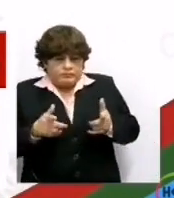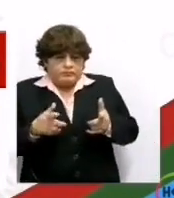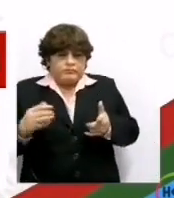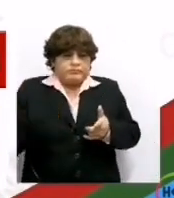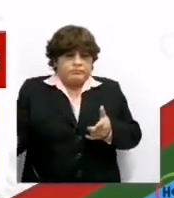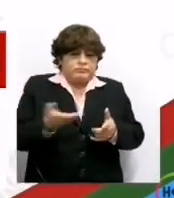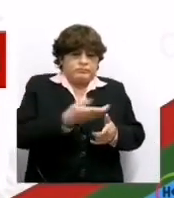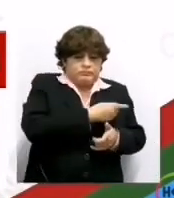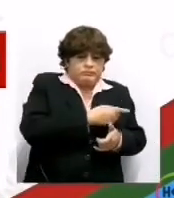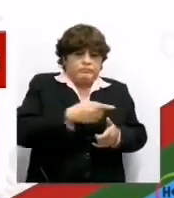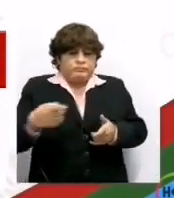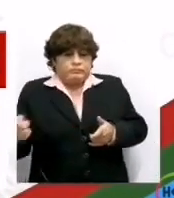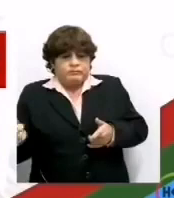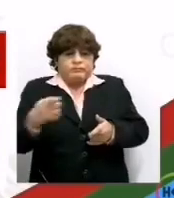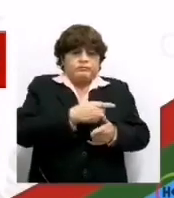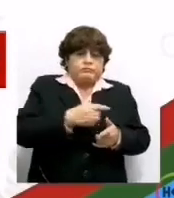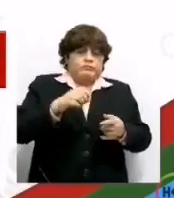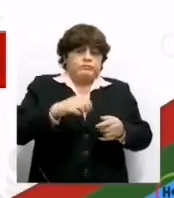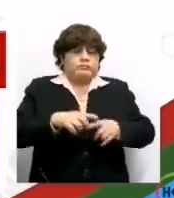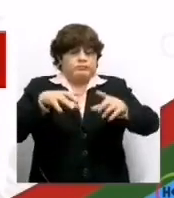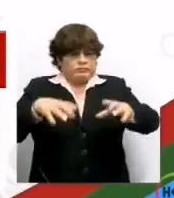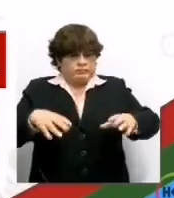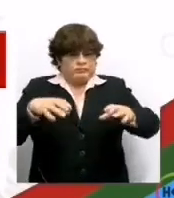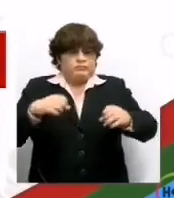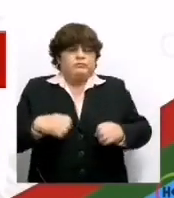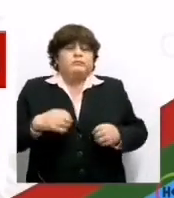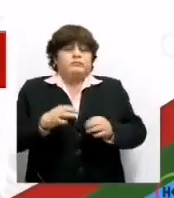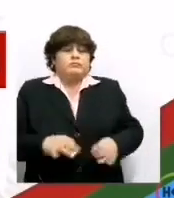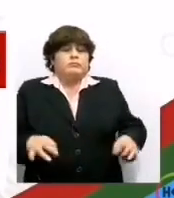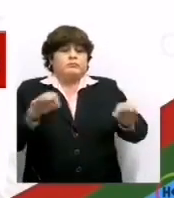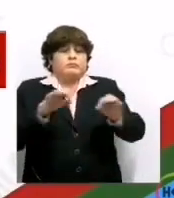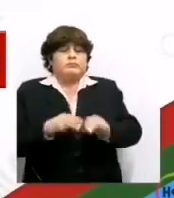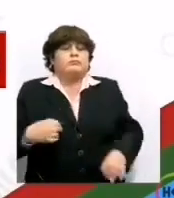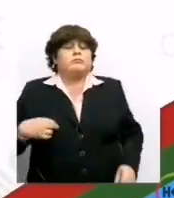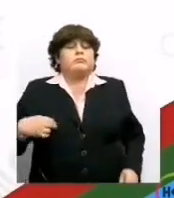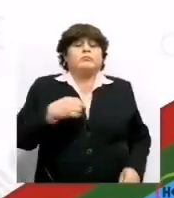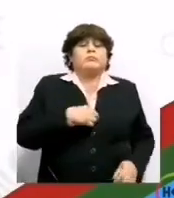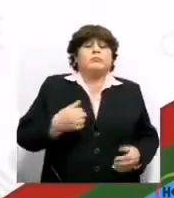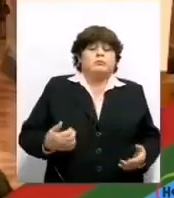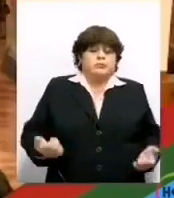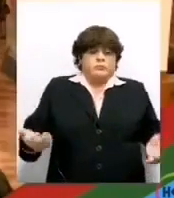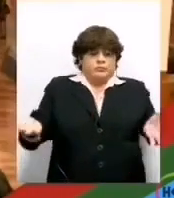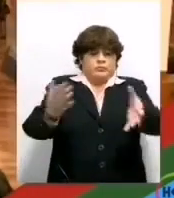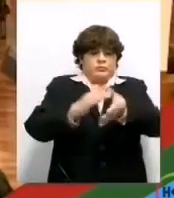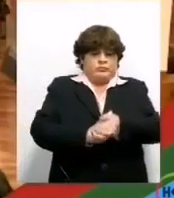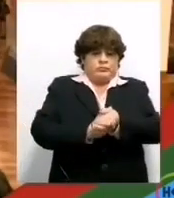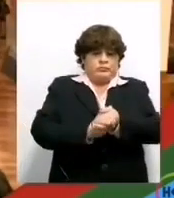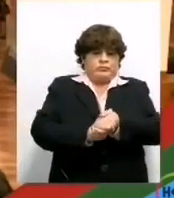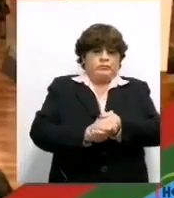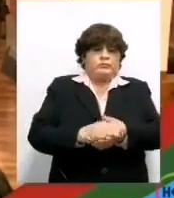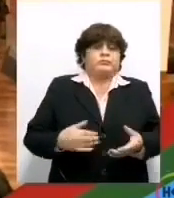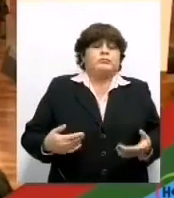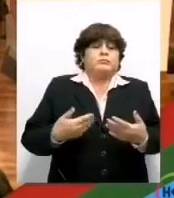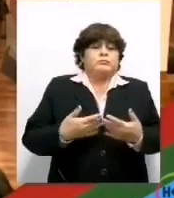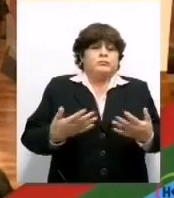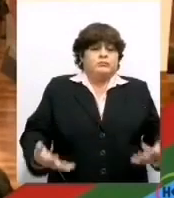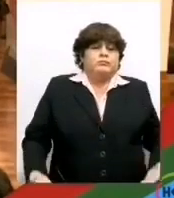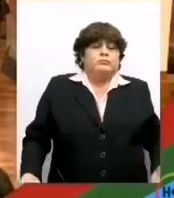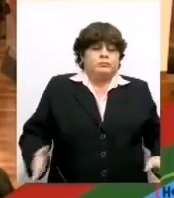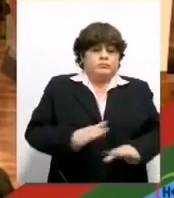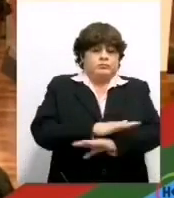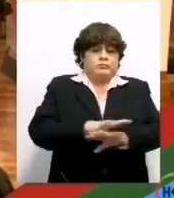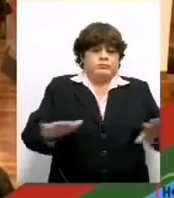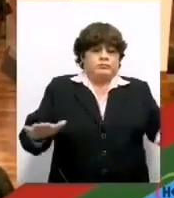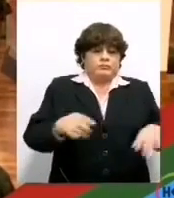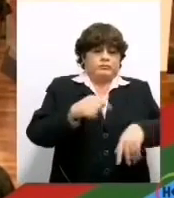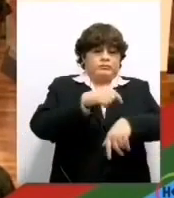centrales y salidas de esta ciudad importante por otro lado también nuestro Aliado Muchas gracias señor candidato ha